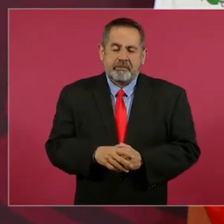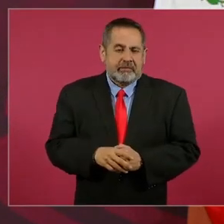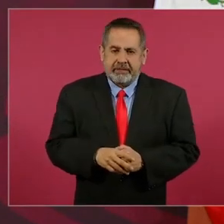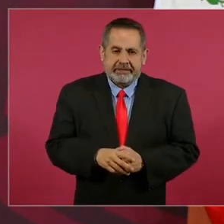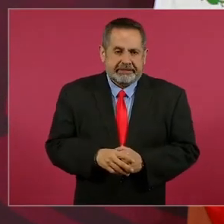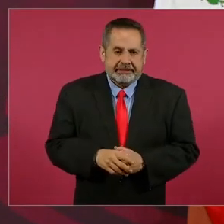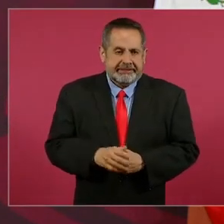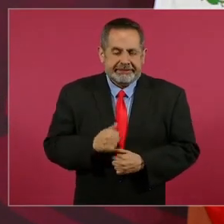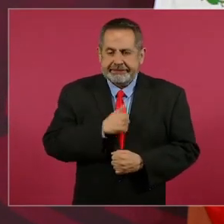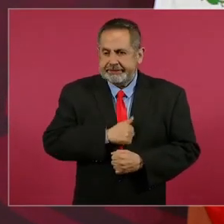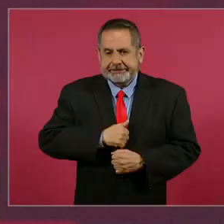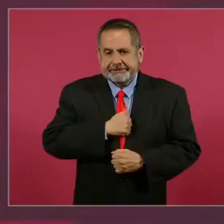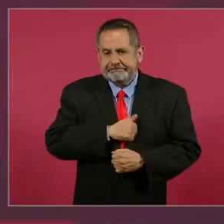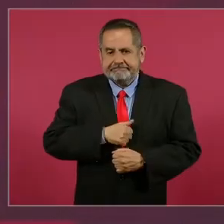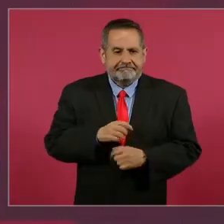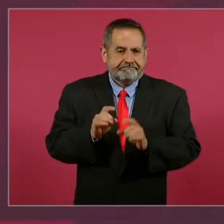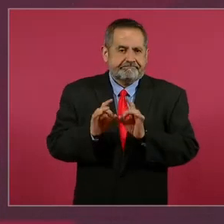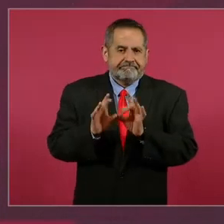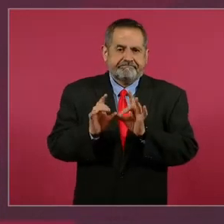lamentablemente más